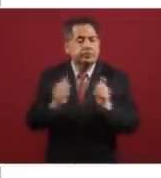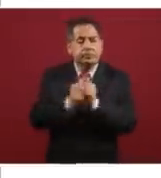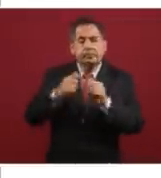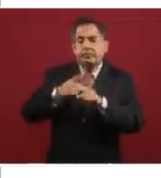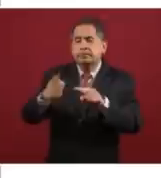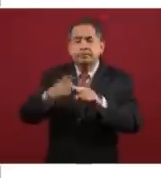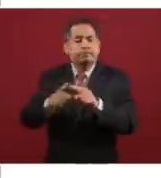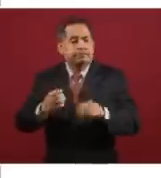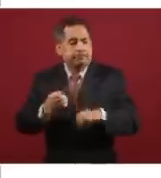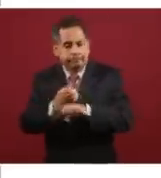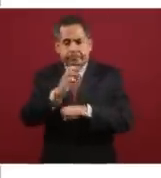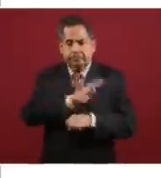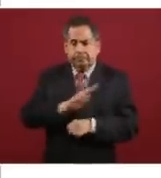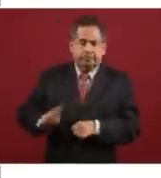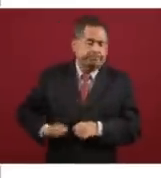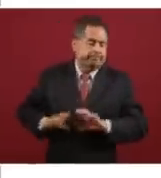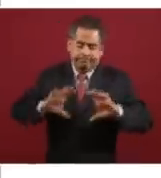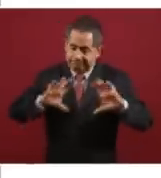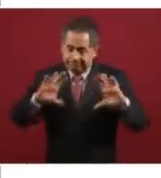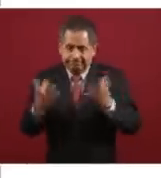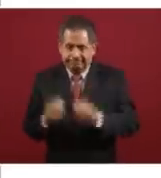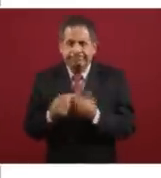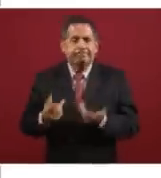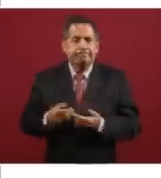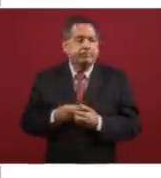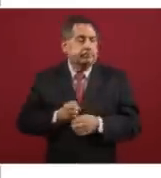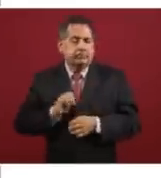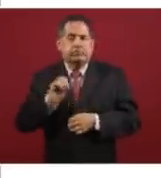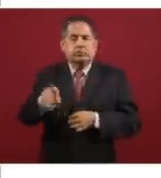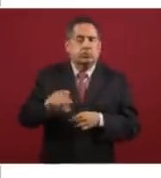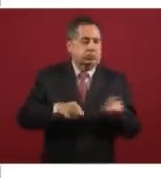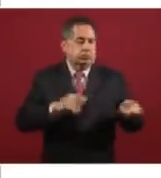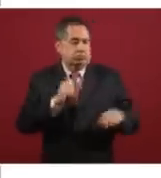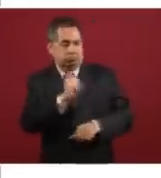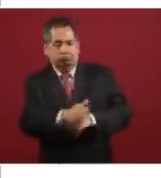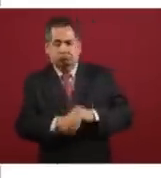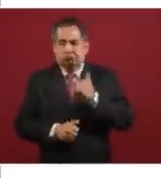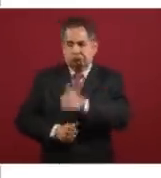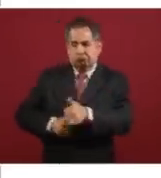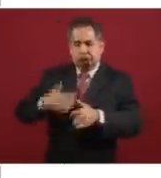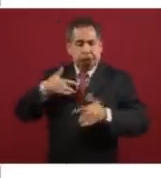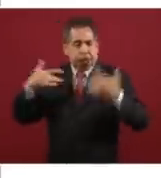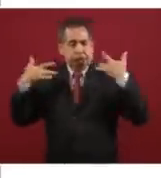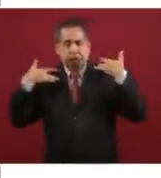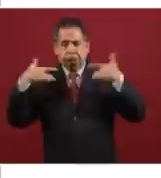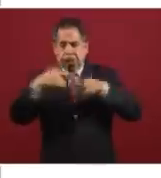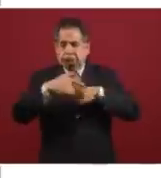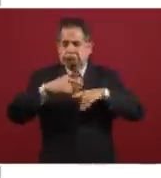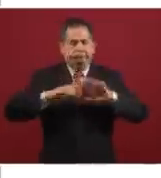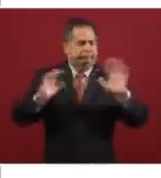y municipios. No se trata aquí de echarnos la bolita, no sé si haya algún